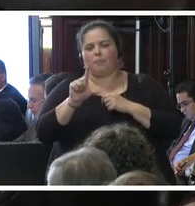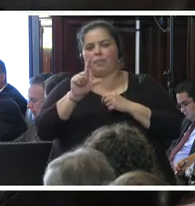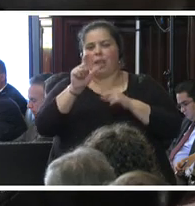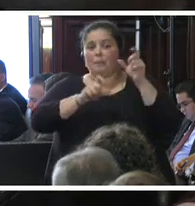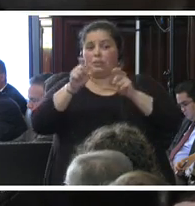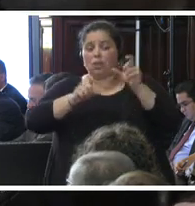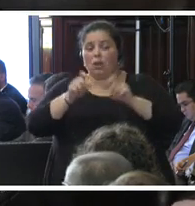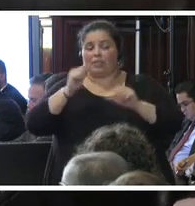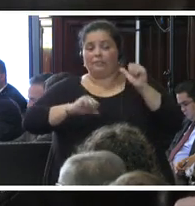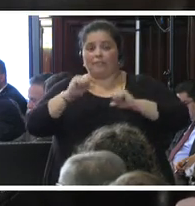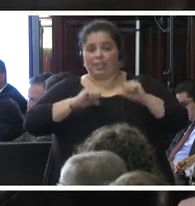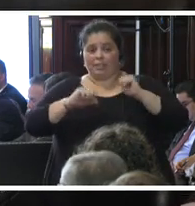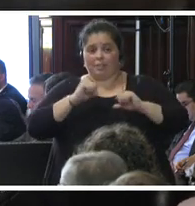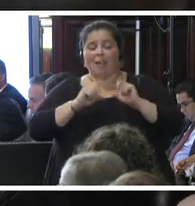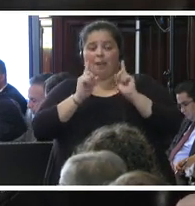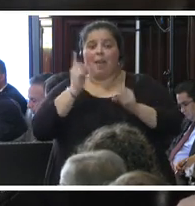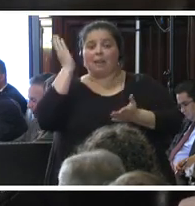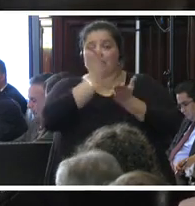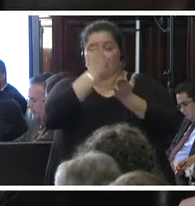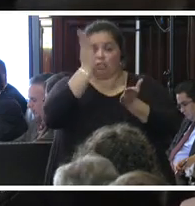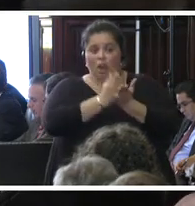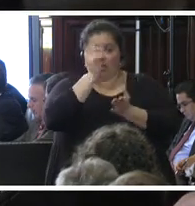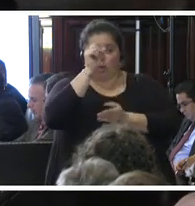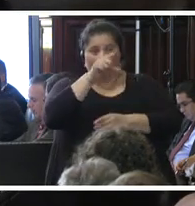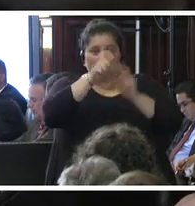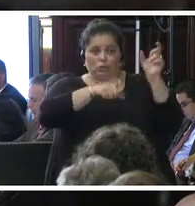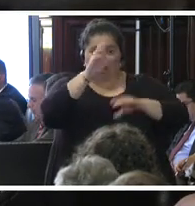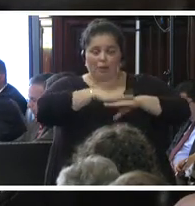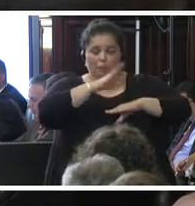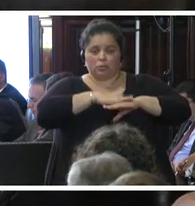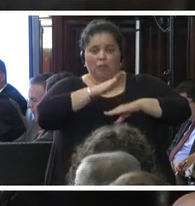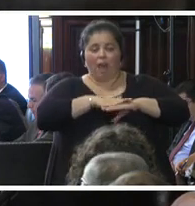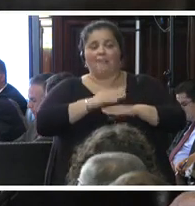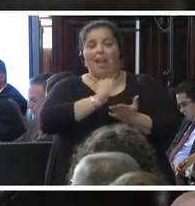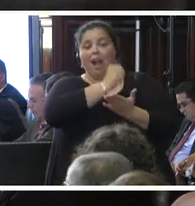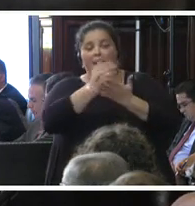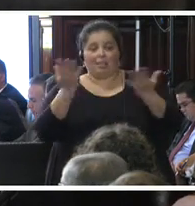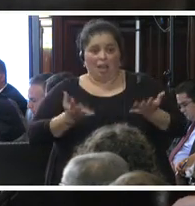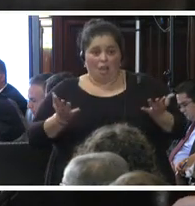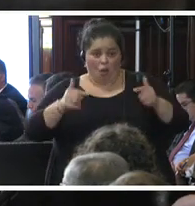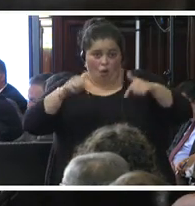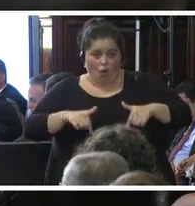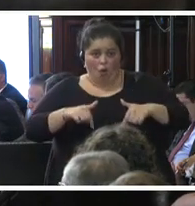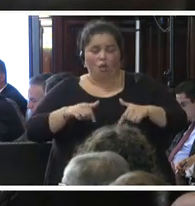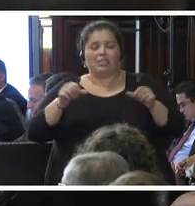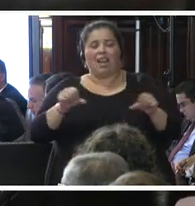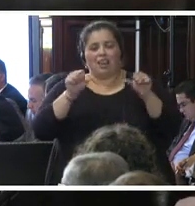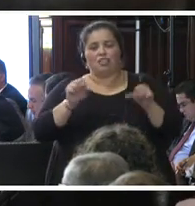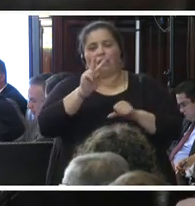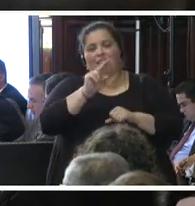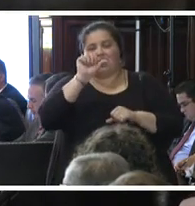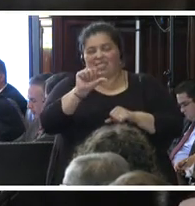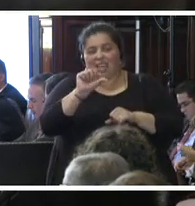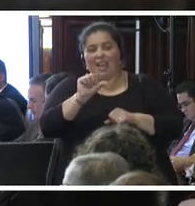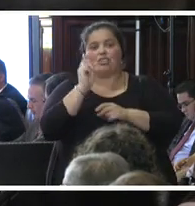de víctimas y sancionando a los responsables. Hasta el día de hoy se han emitido 26 órdenes